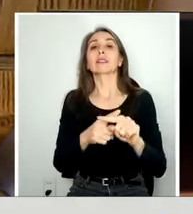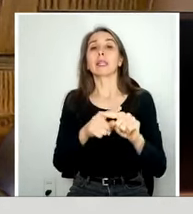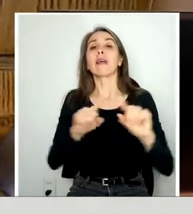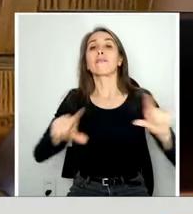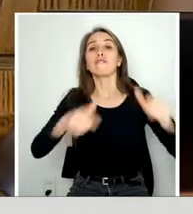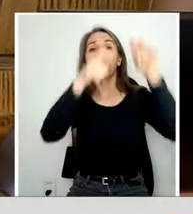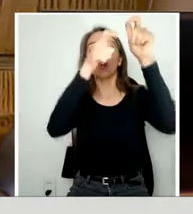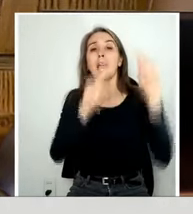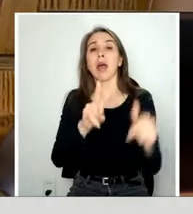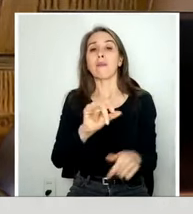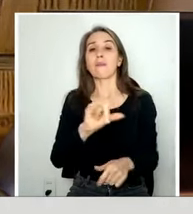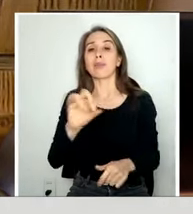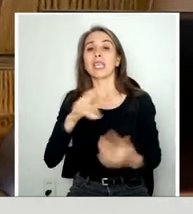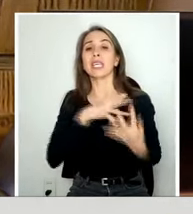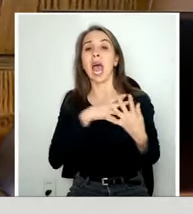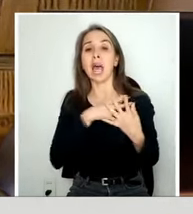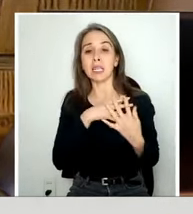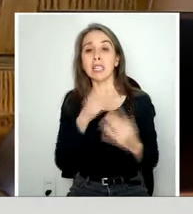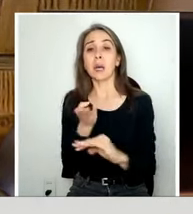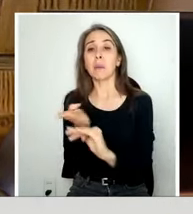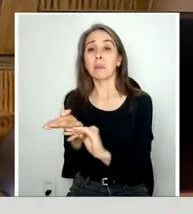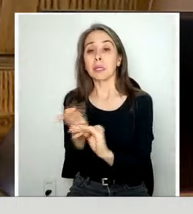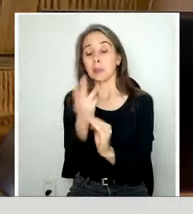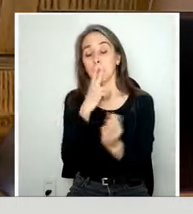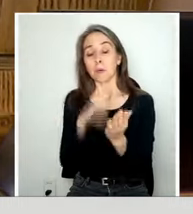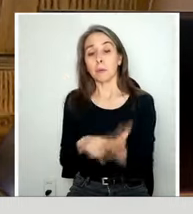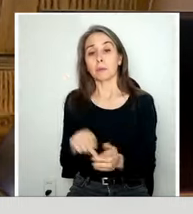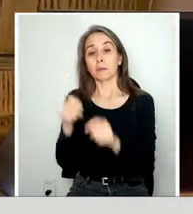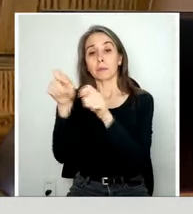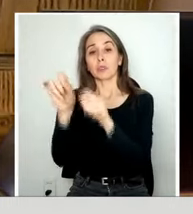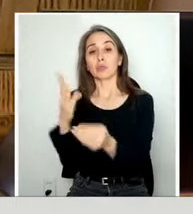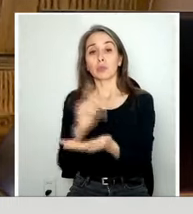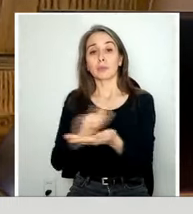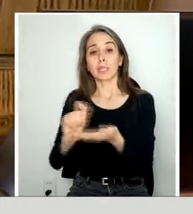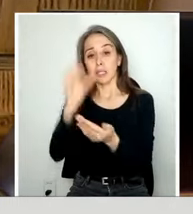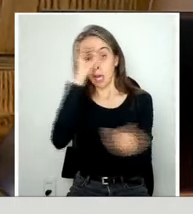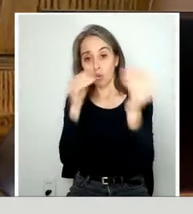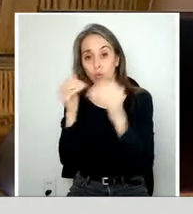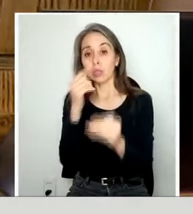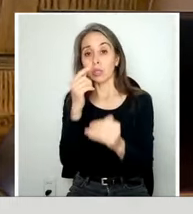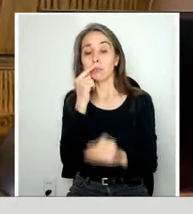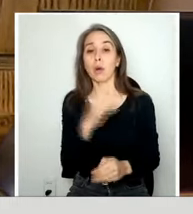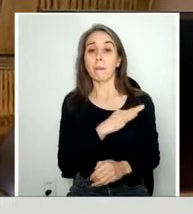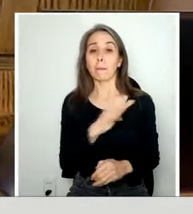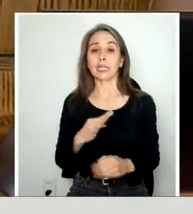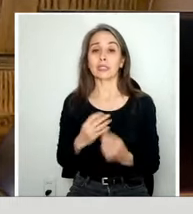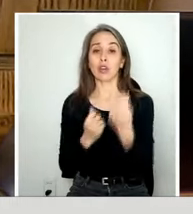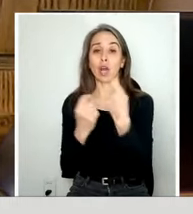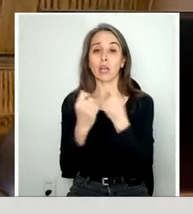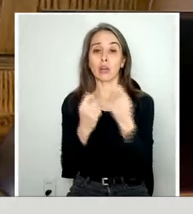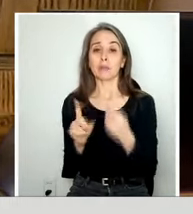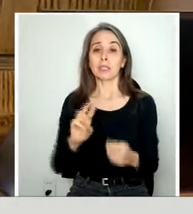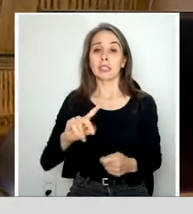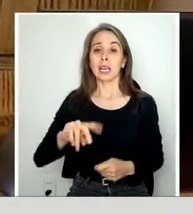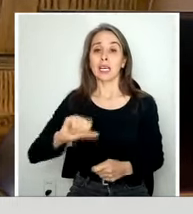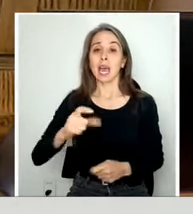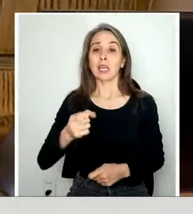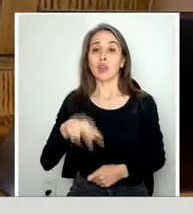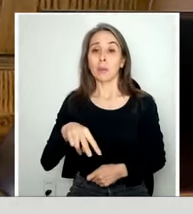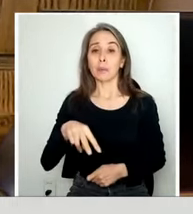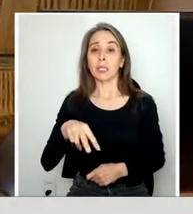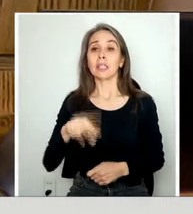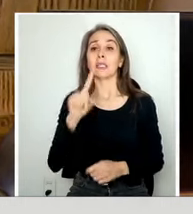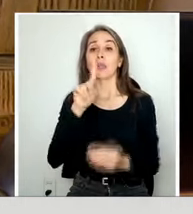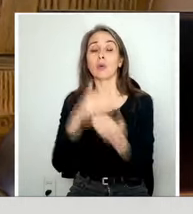presidente que se le oficie a la subsecretaria de turismo al ministro de economía exceptuanciamín para que de una vez por todas el